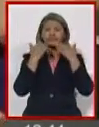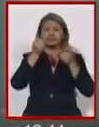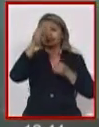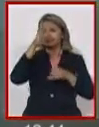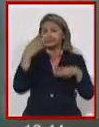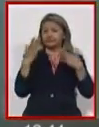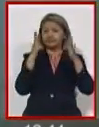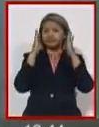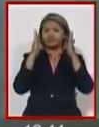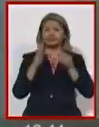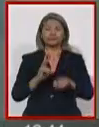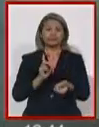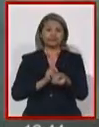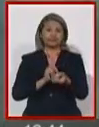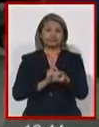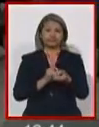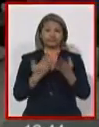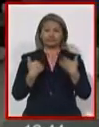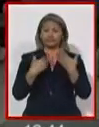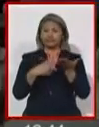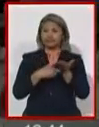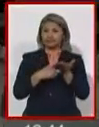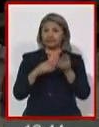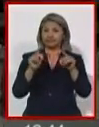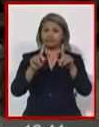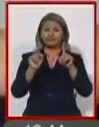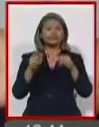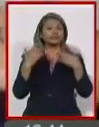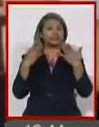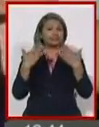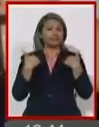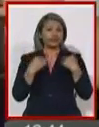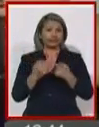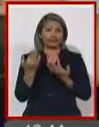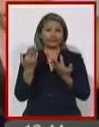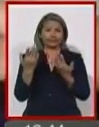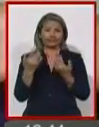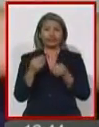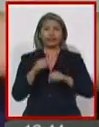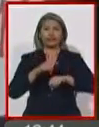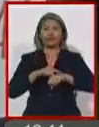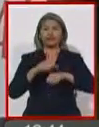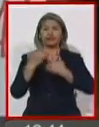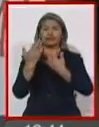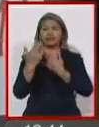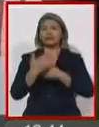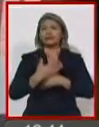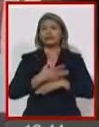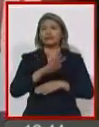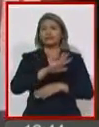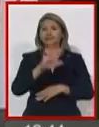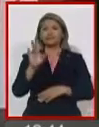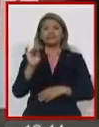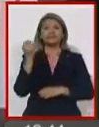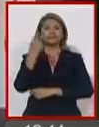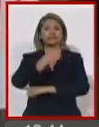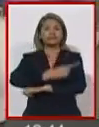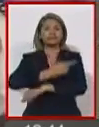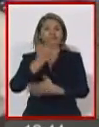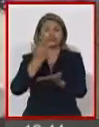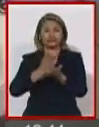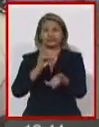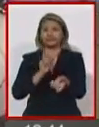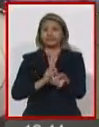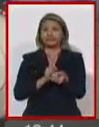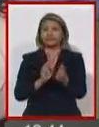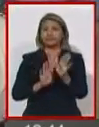gracias a Dios, sí. ¿Han sacado ficha ustedes? Sí. ¿Están esperando el turno? Sí. Fueron 57 días de paro